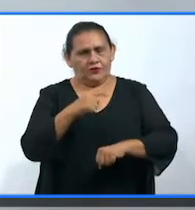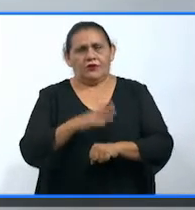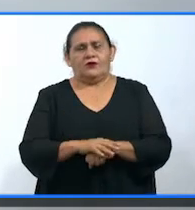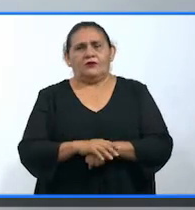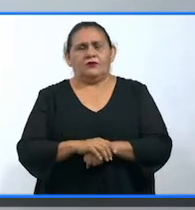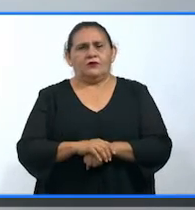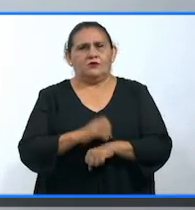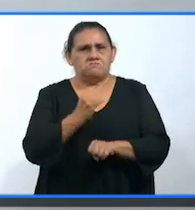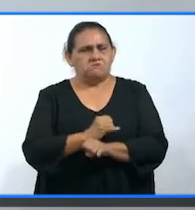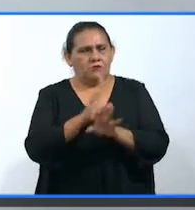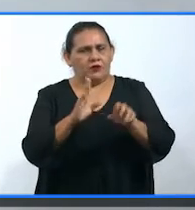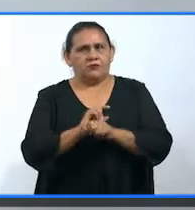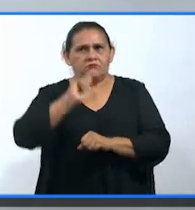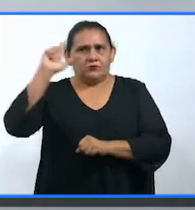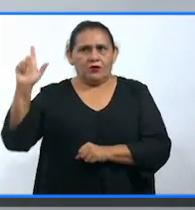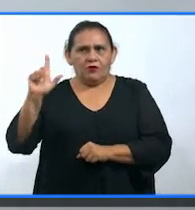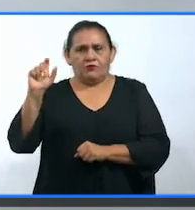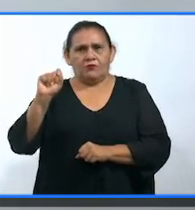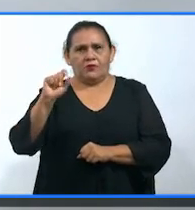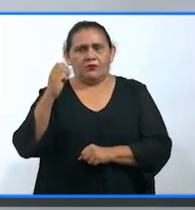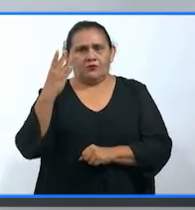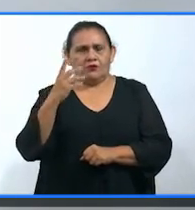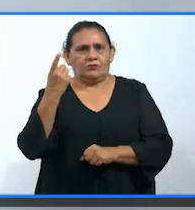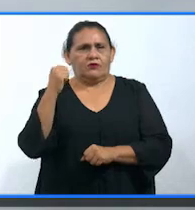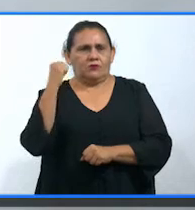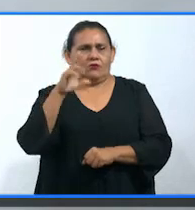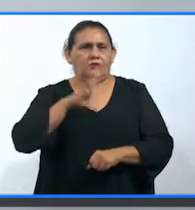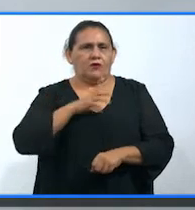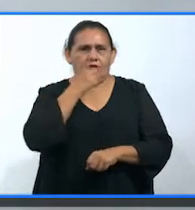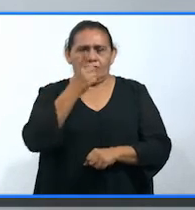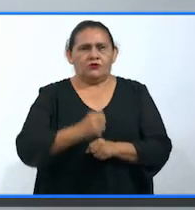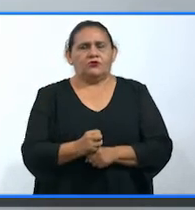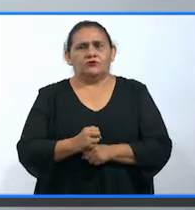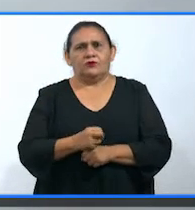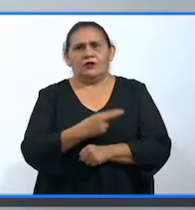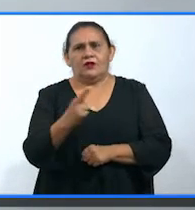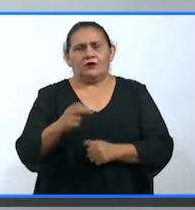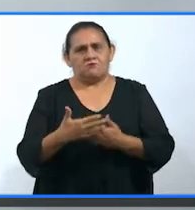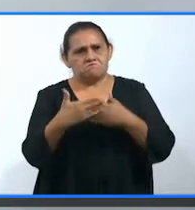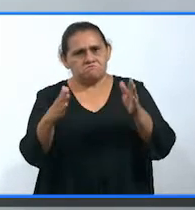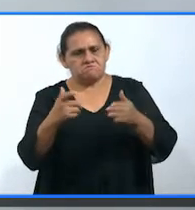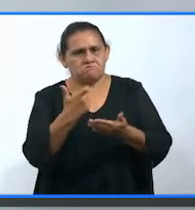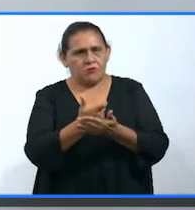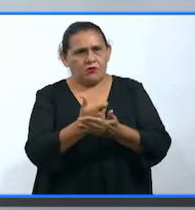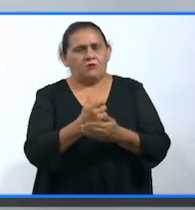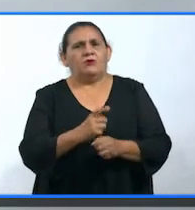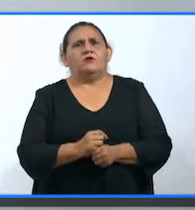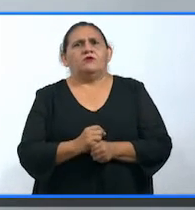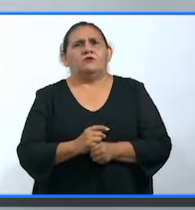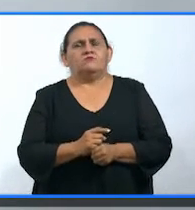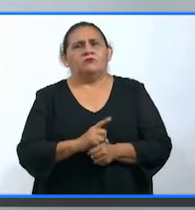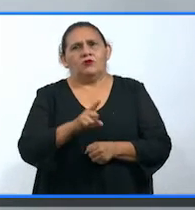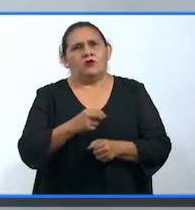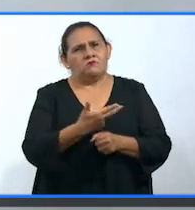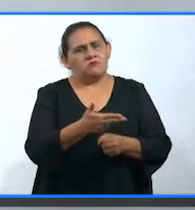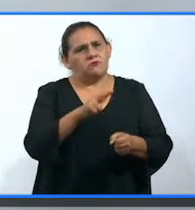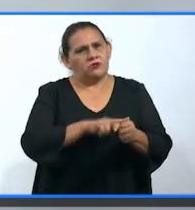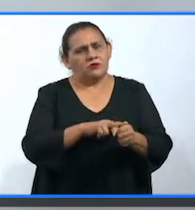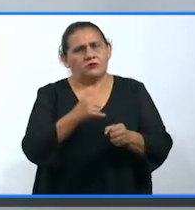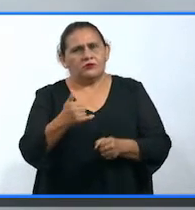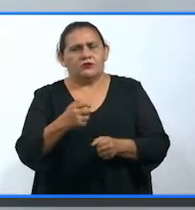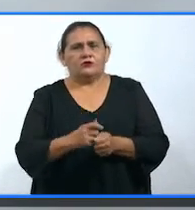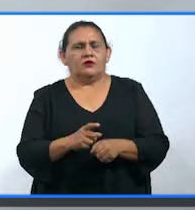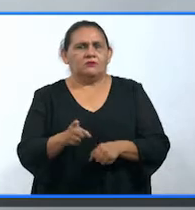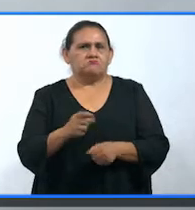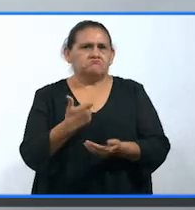médico de este lunes 24 de agosto. Como hemos señalado, en la reapertura económica los datos más importantes son la ocupación hospitalaria y los